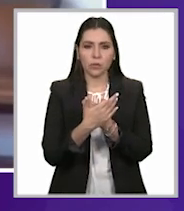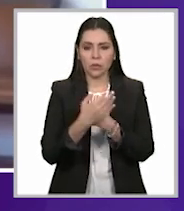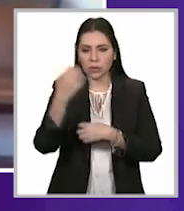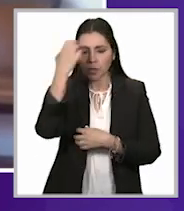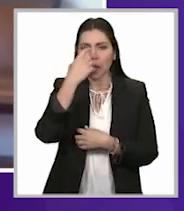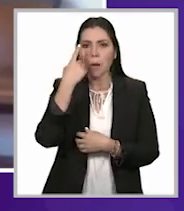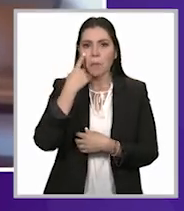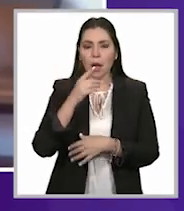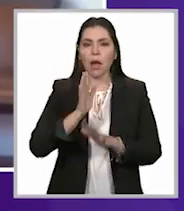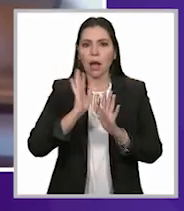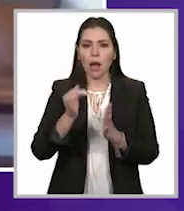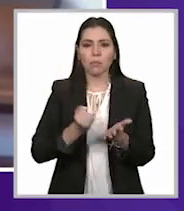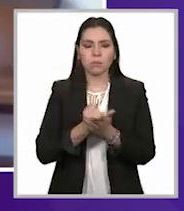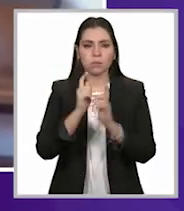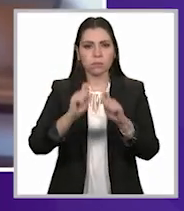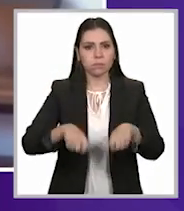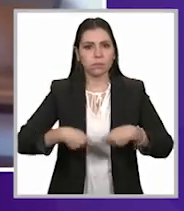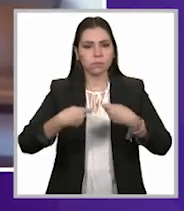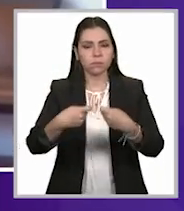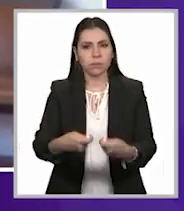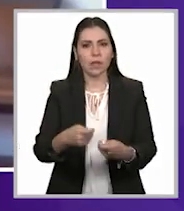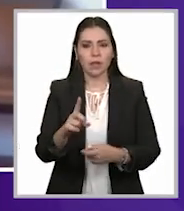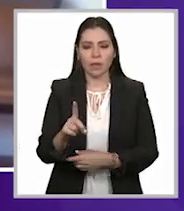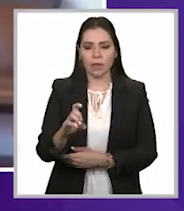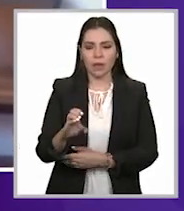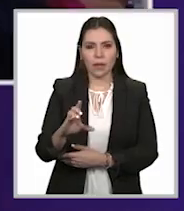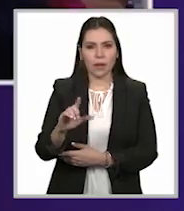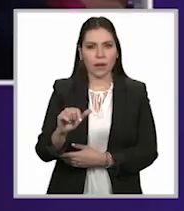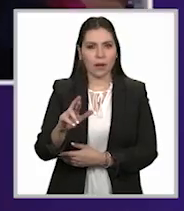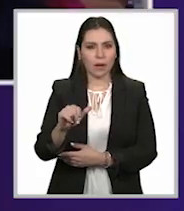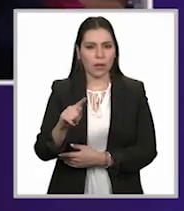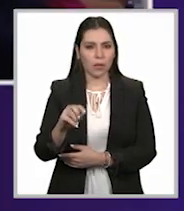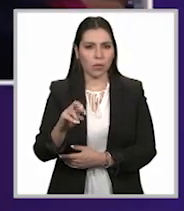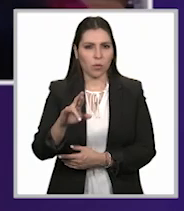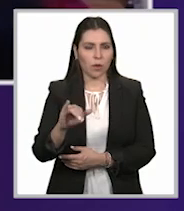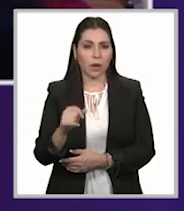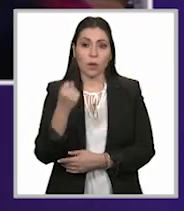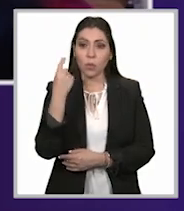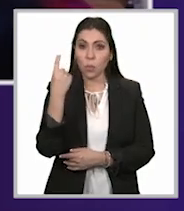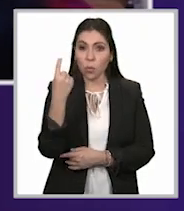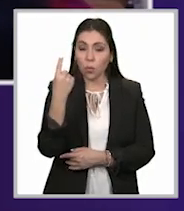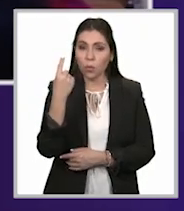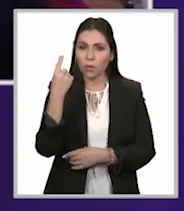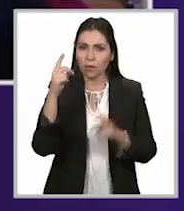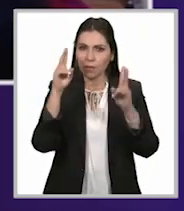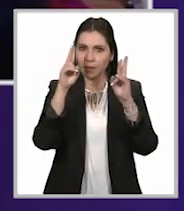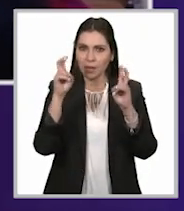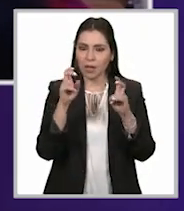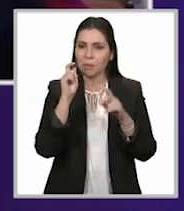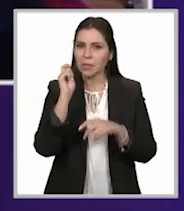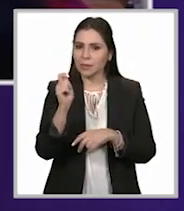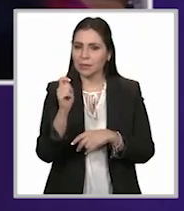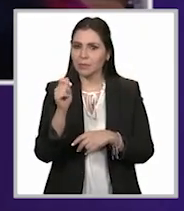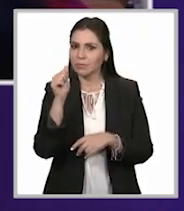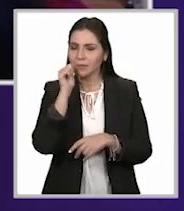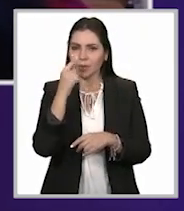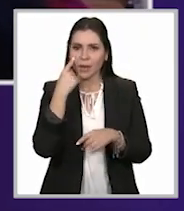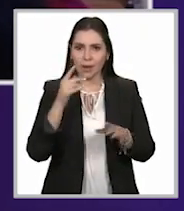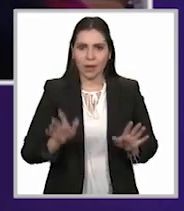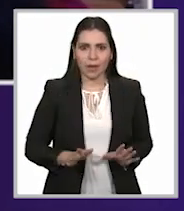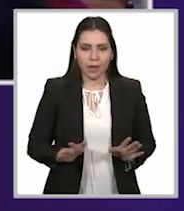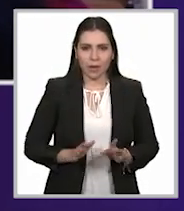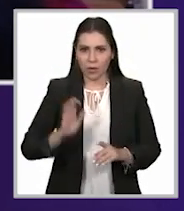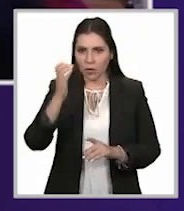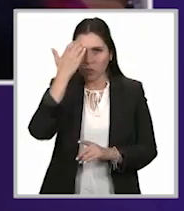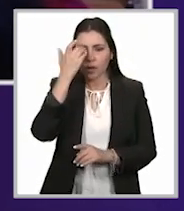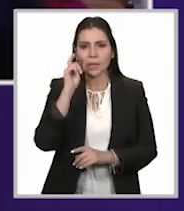para poder generar una declaratoria. Un caso muy paradigmático, pues es el caso de marihuana, ¿no? Donde tuvieron